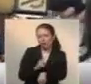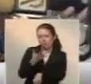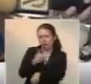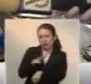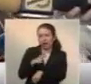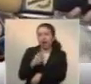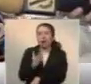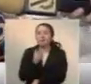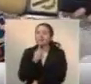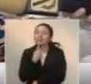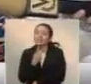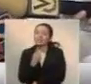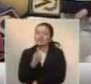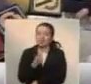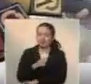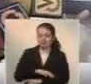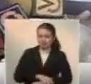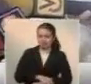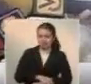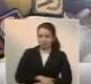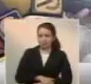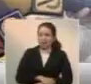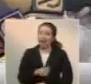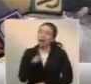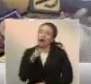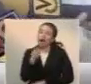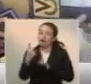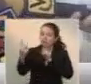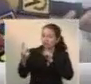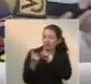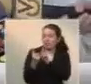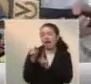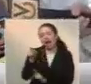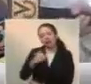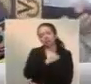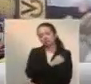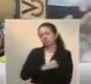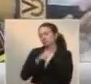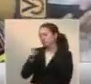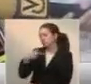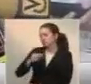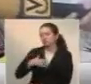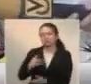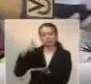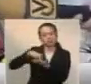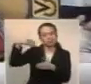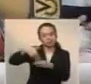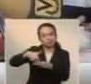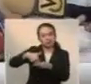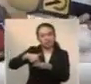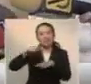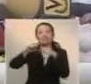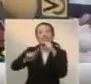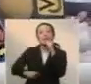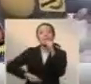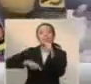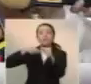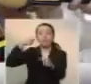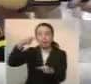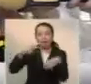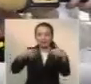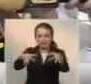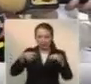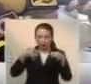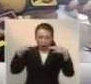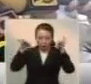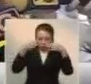dicen verbalmente, pero me lo notifican el día 5. Y tuve 5 días para apelar, apelé el día 10. Y hoy la sorpresa que llegó, bueno, es que